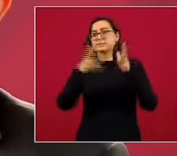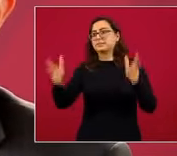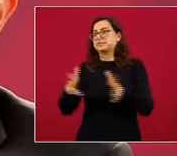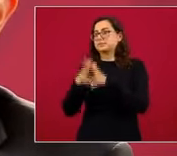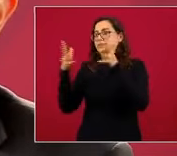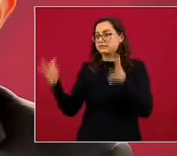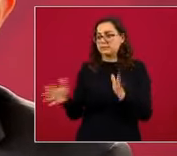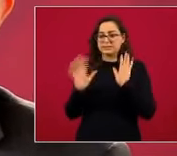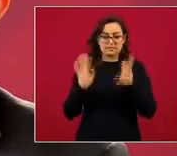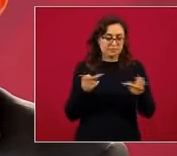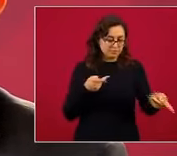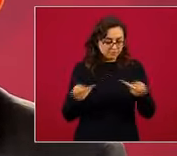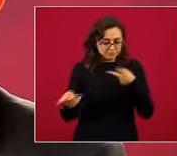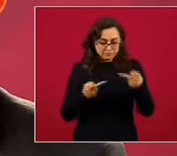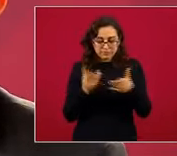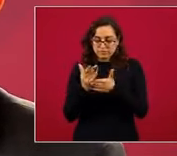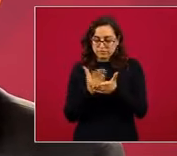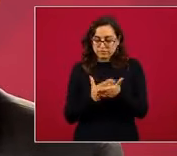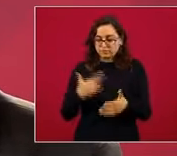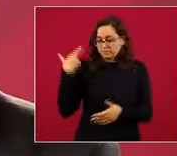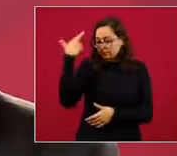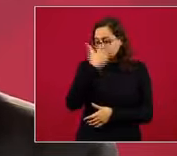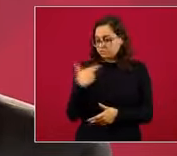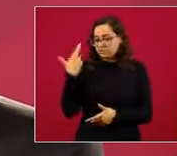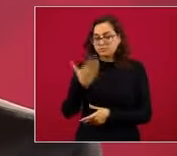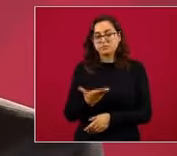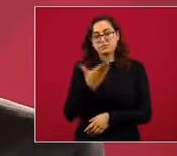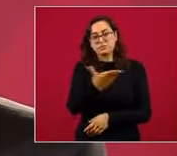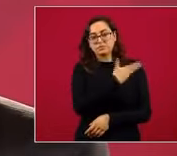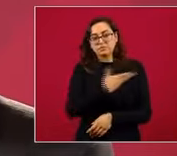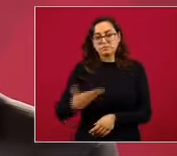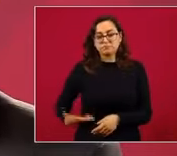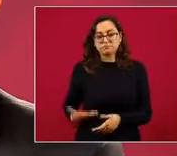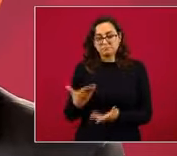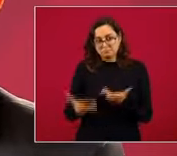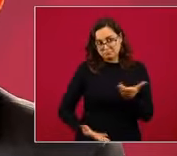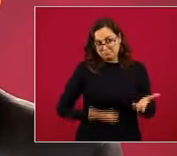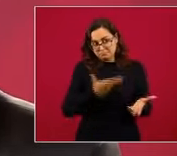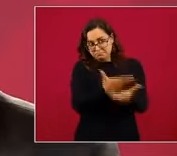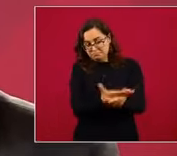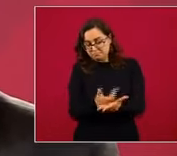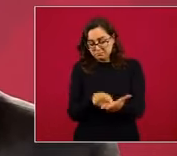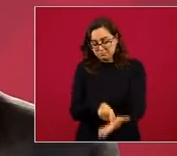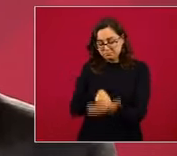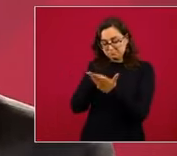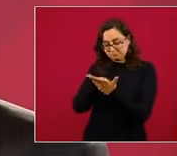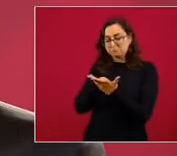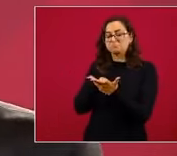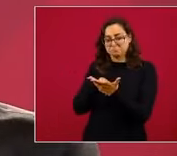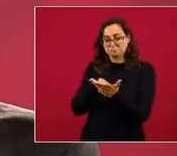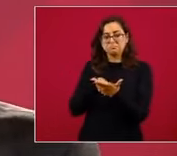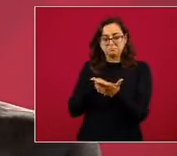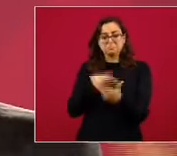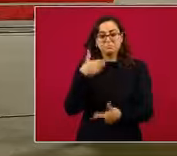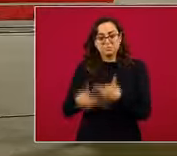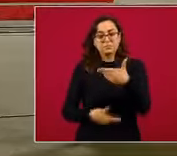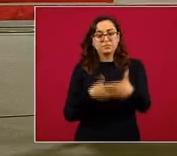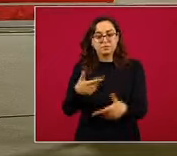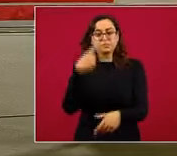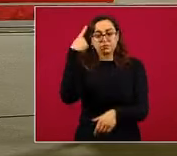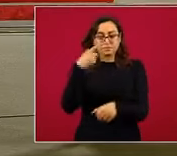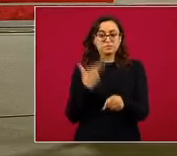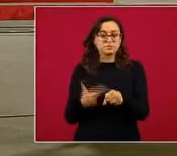que ha sido ya analizado y presentado al presidente el jueves pasado y estamos dándole seguimiento para aumentar